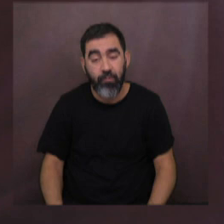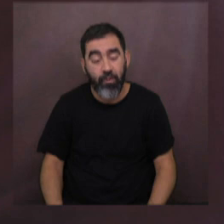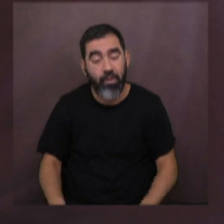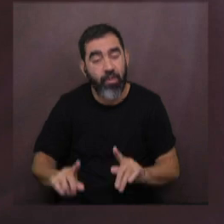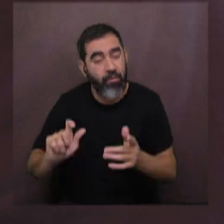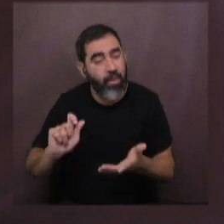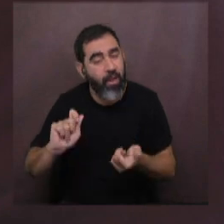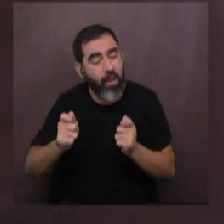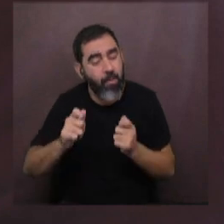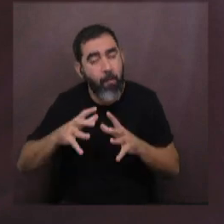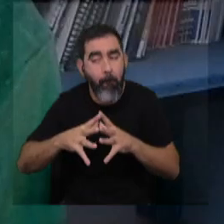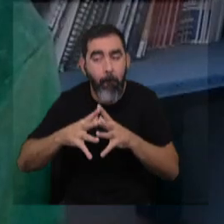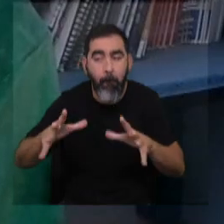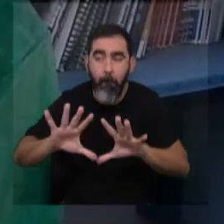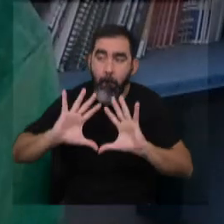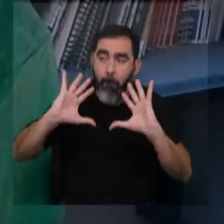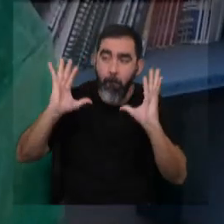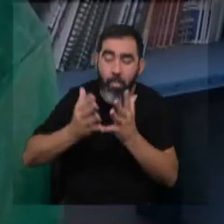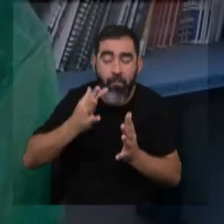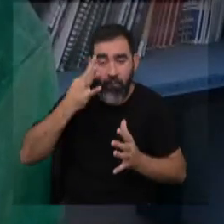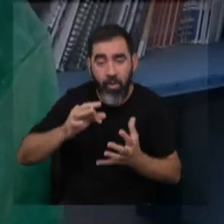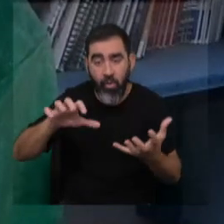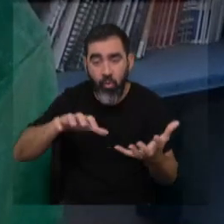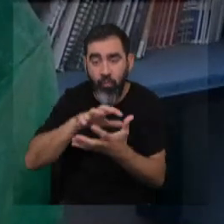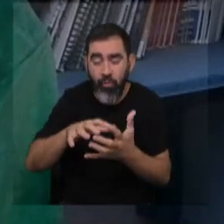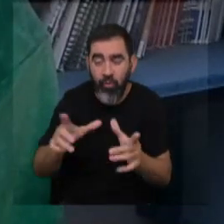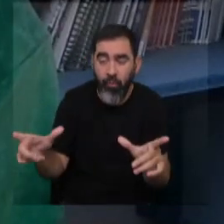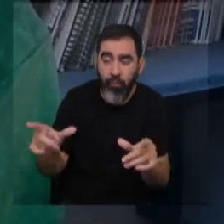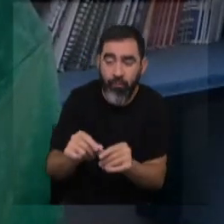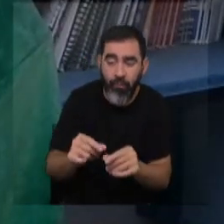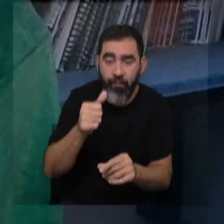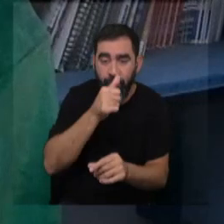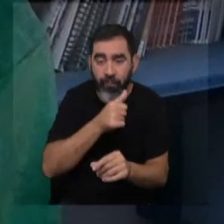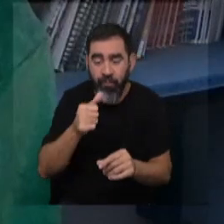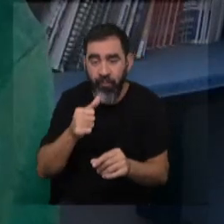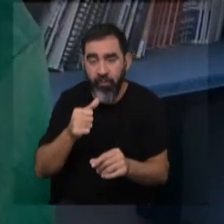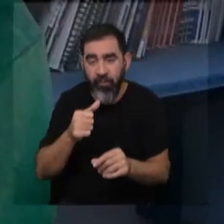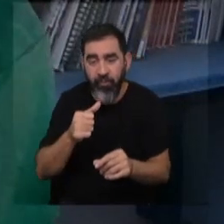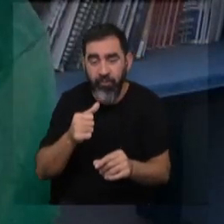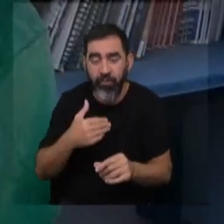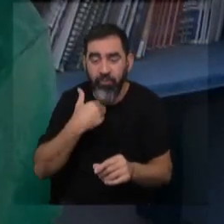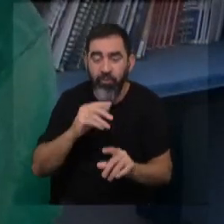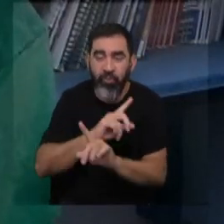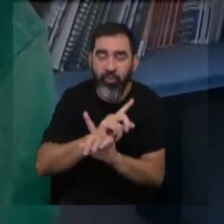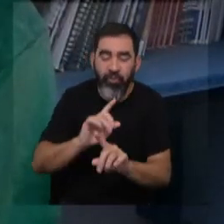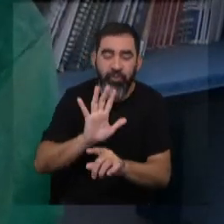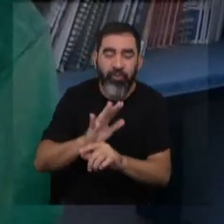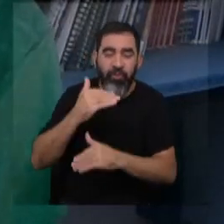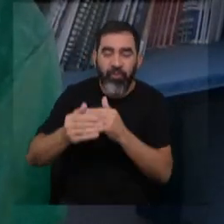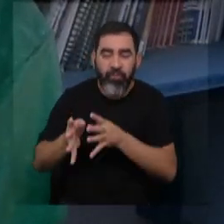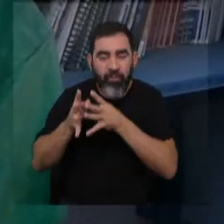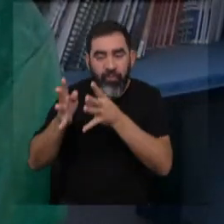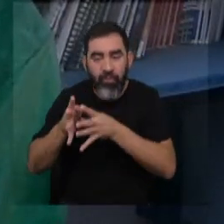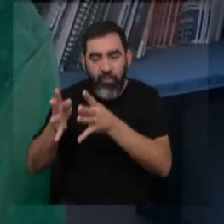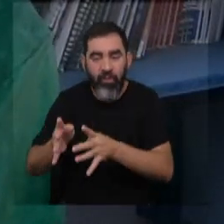algo más grande a nivel global para que este tipo de conflictos puedan destrabarse y seguir un rumbo que no sea bélico y que